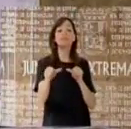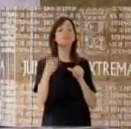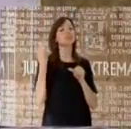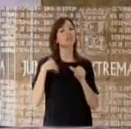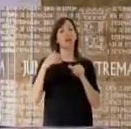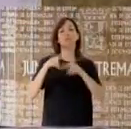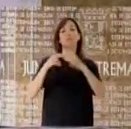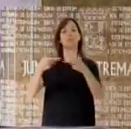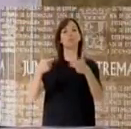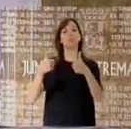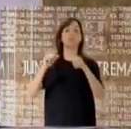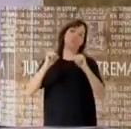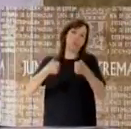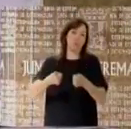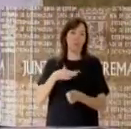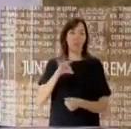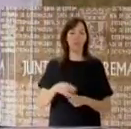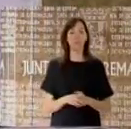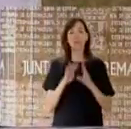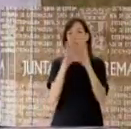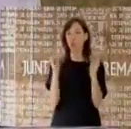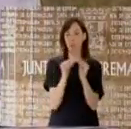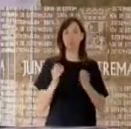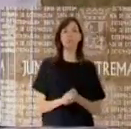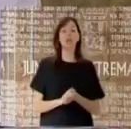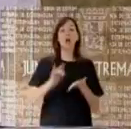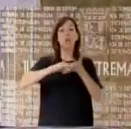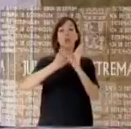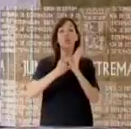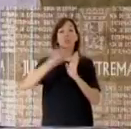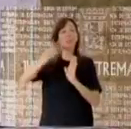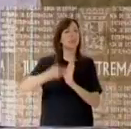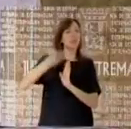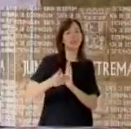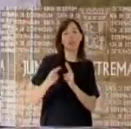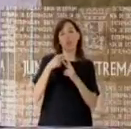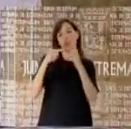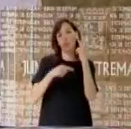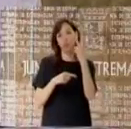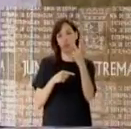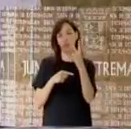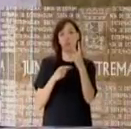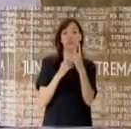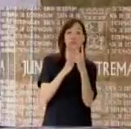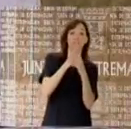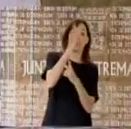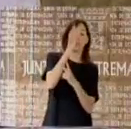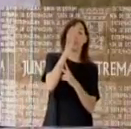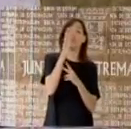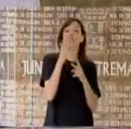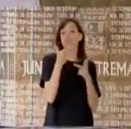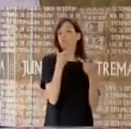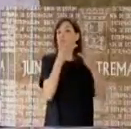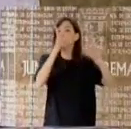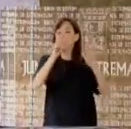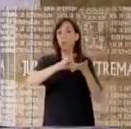obras. En resumen, dos proyectos importantes, muy importantes, la licitación de la